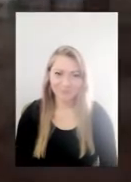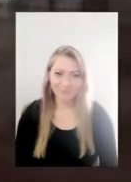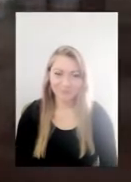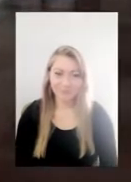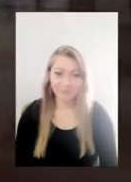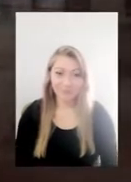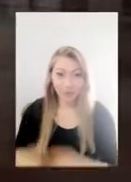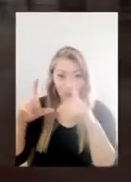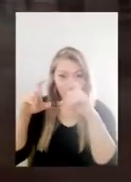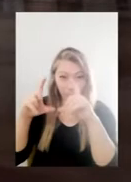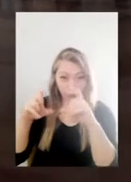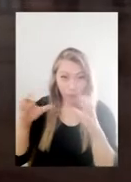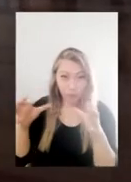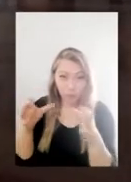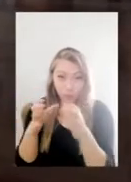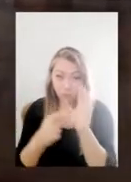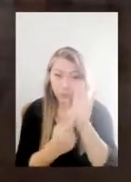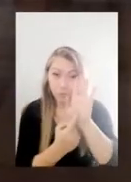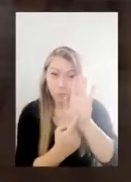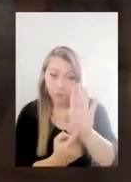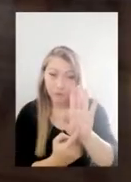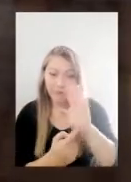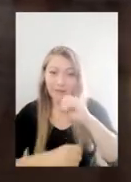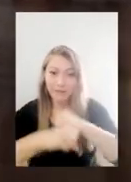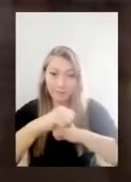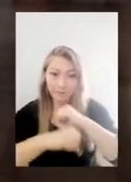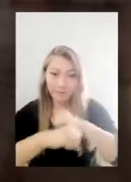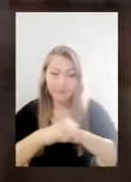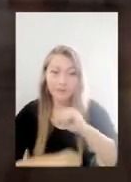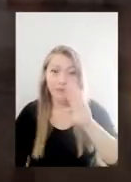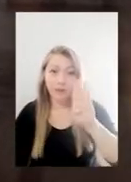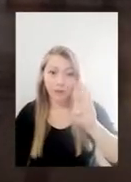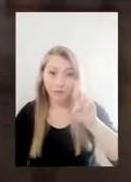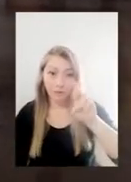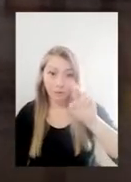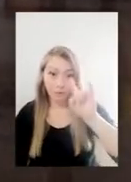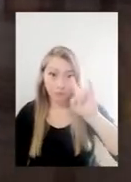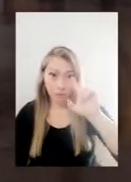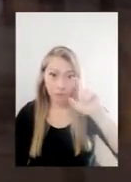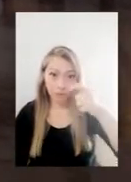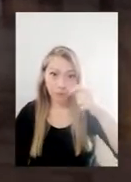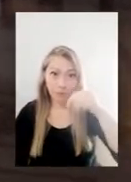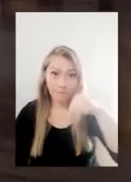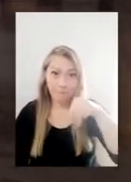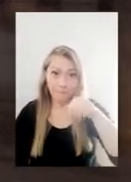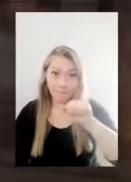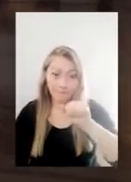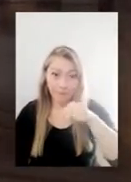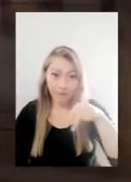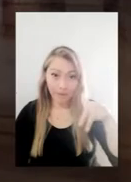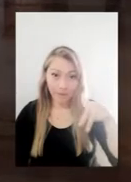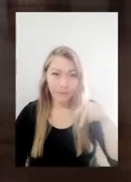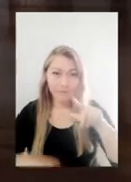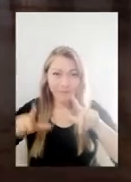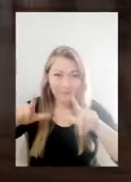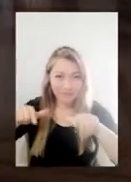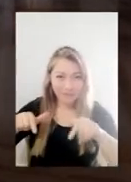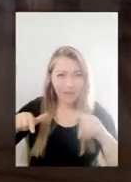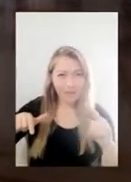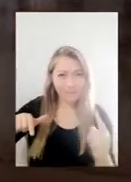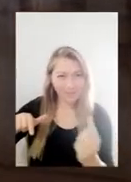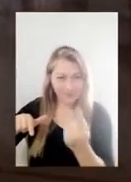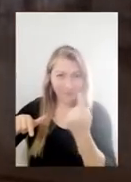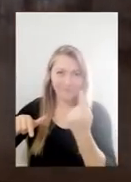La colección de imágenes de Brugman Restauradores, que veremos a continuación, está situada en el principal punto de